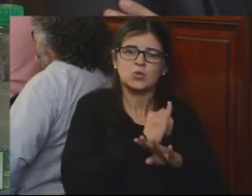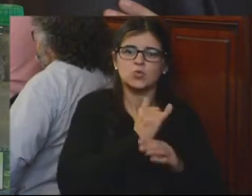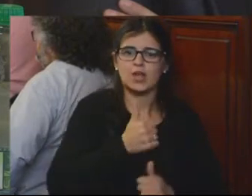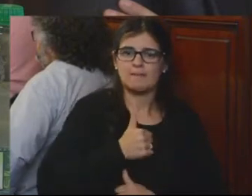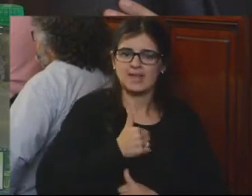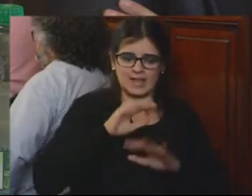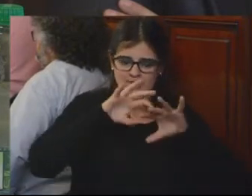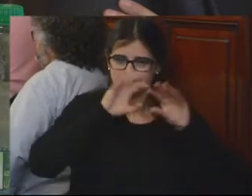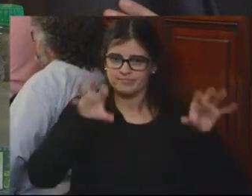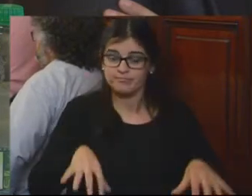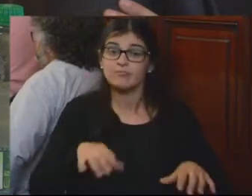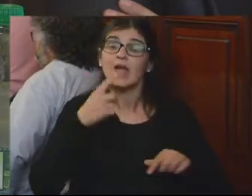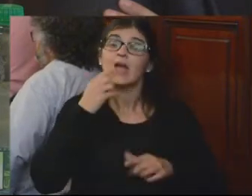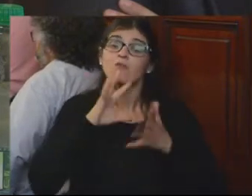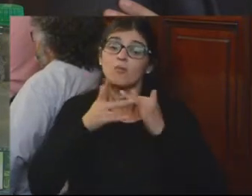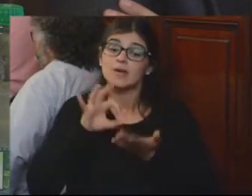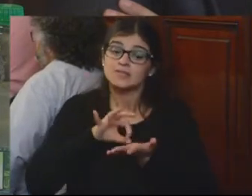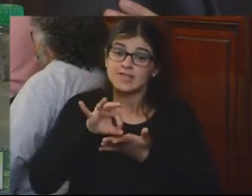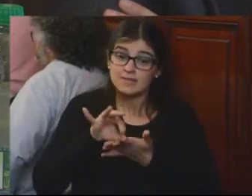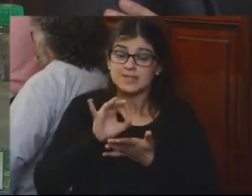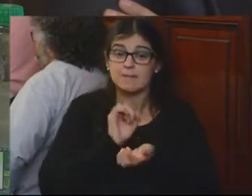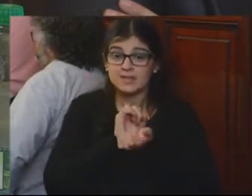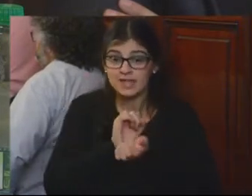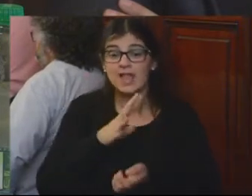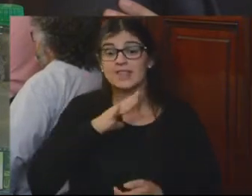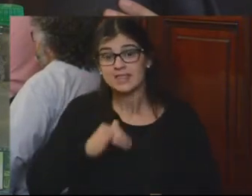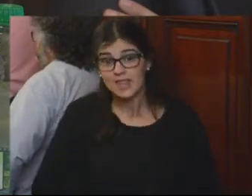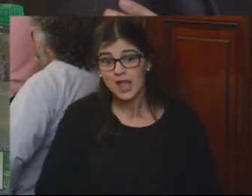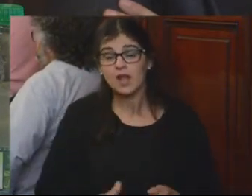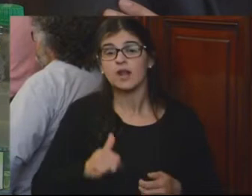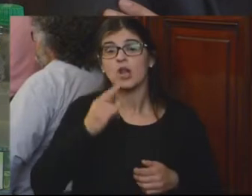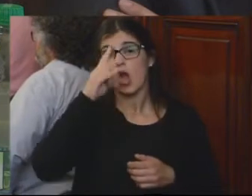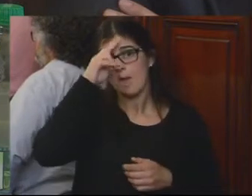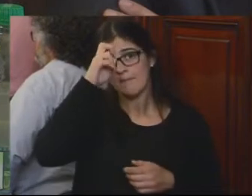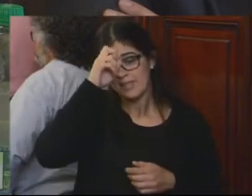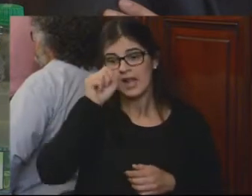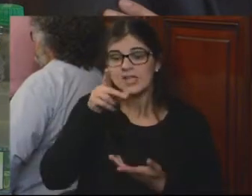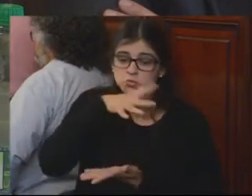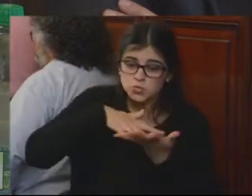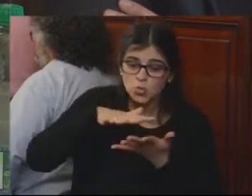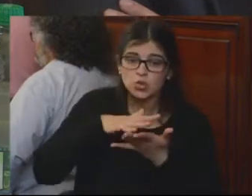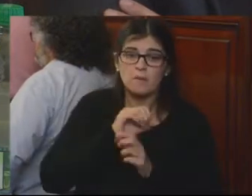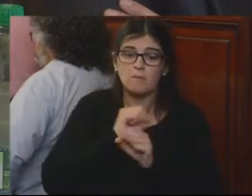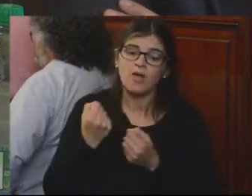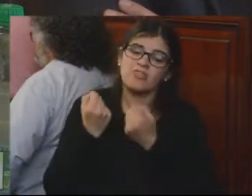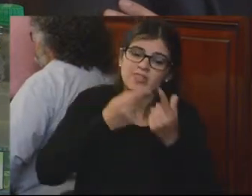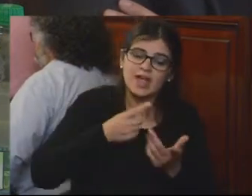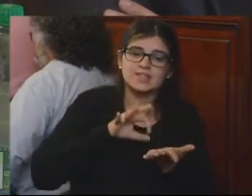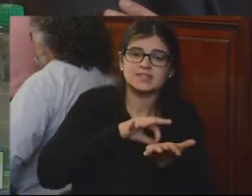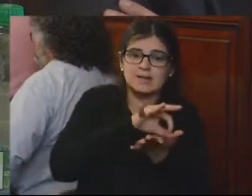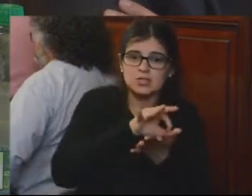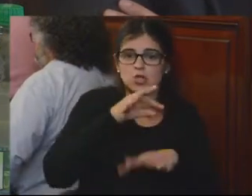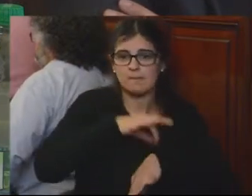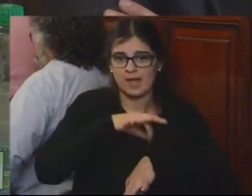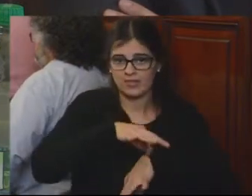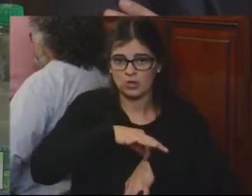cabe destacar que el servicio penitenciario federal cuenta con hospitales en condiciones de prestar la debida atención médica